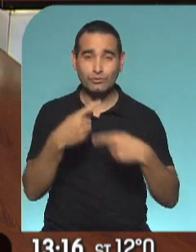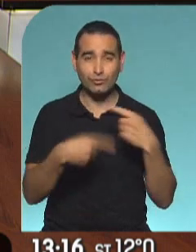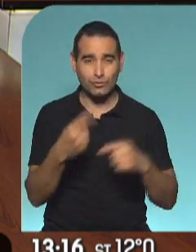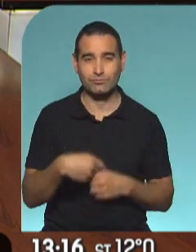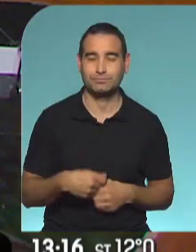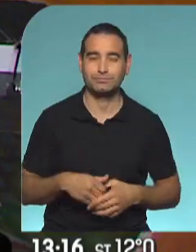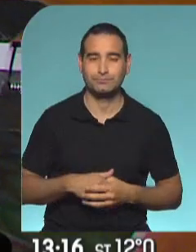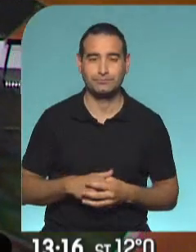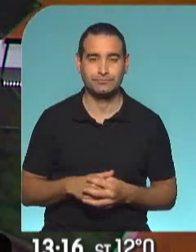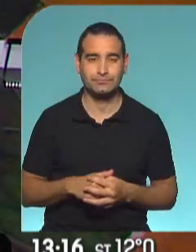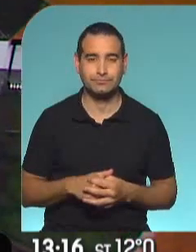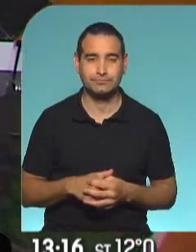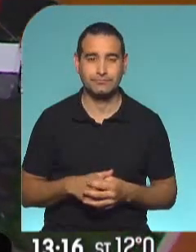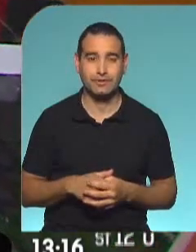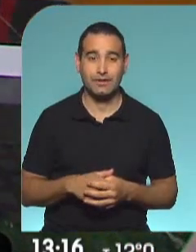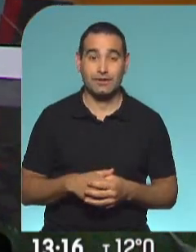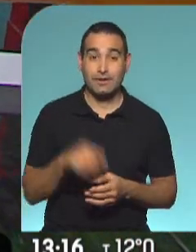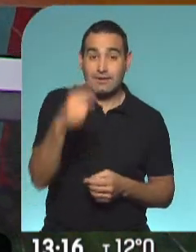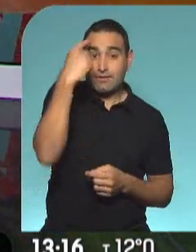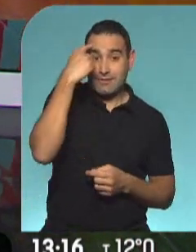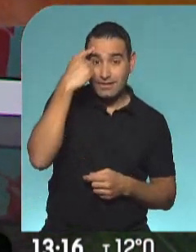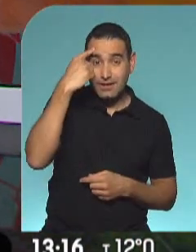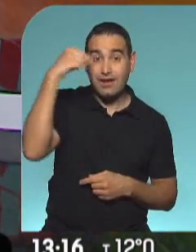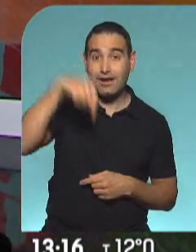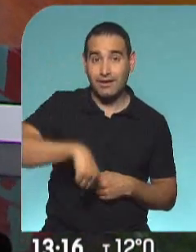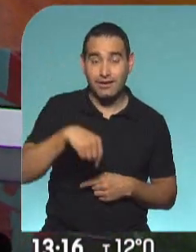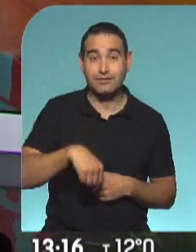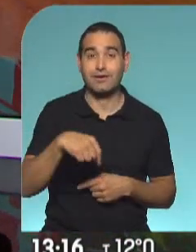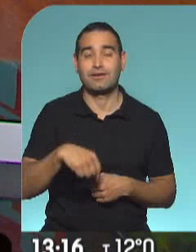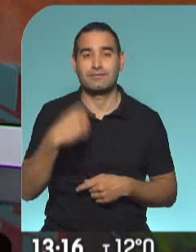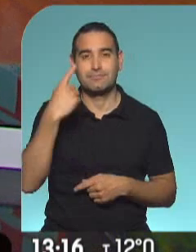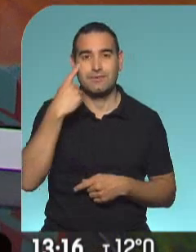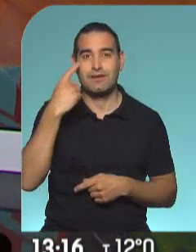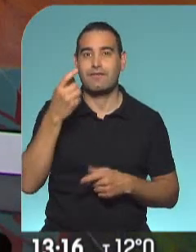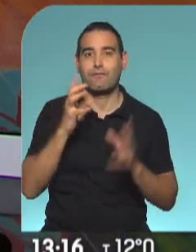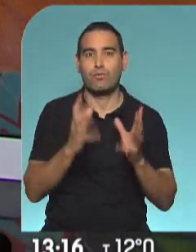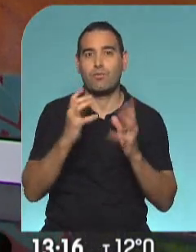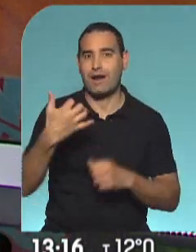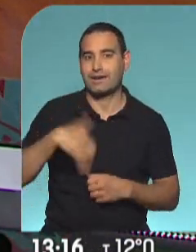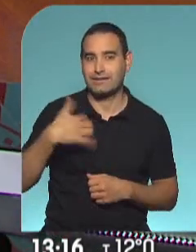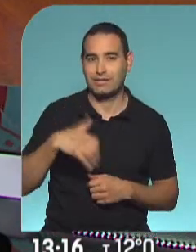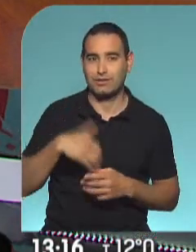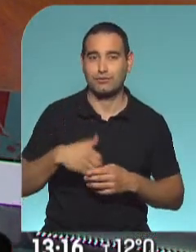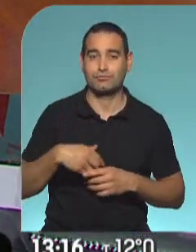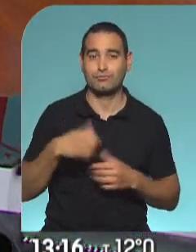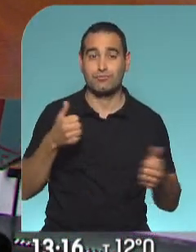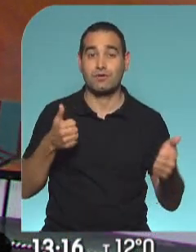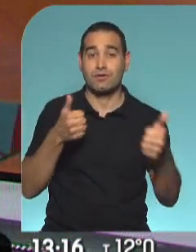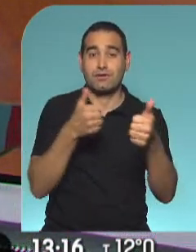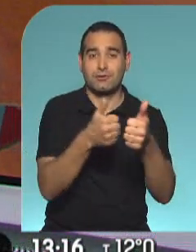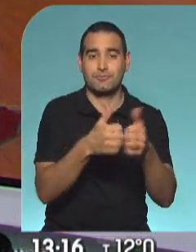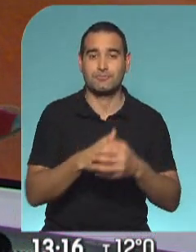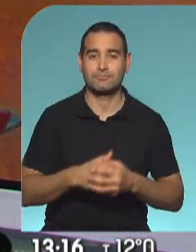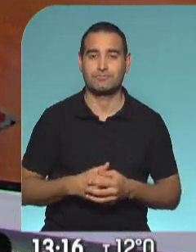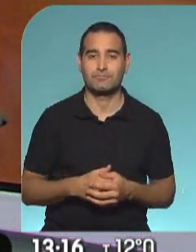Juan Carlos y con Ale. Y en casa, imagínate, estamos en la pista central del gran circo del fútbol argentino. Me acerco hasta vos y te doy, toma, no,